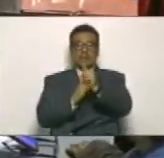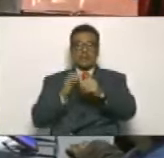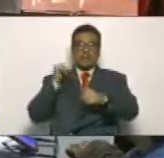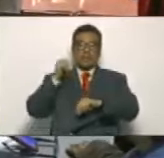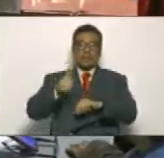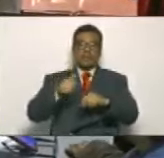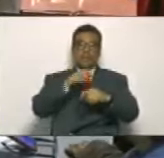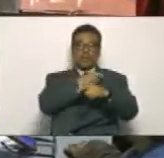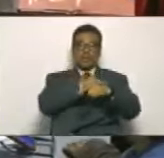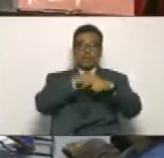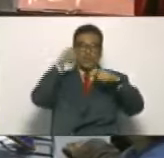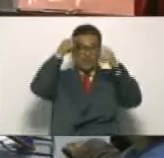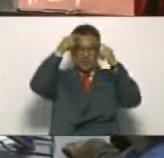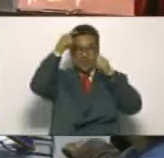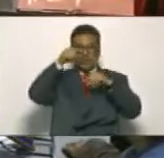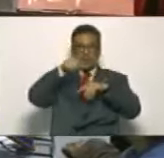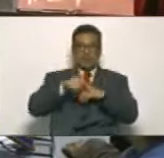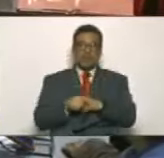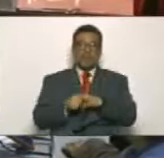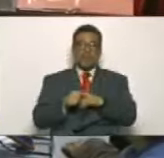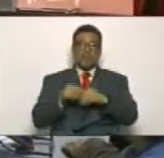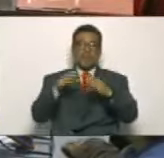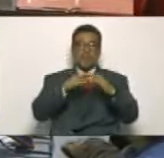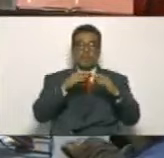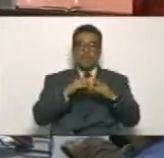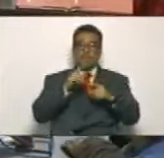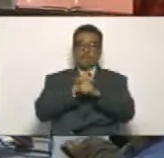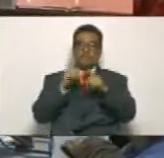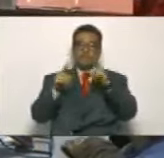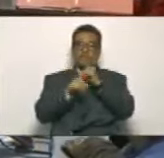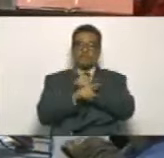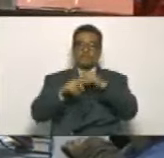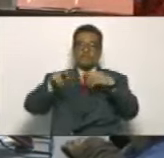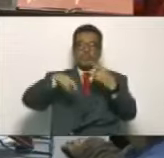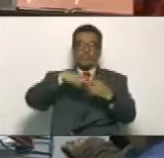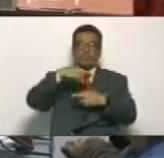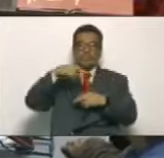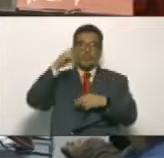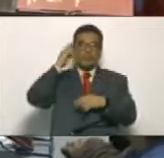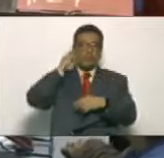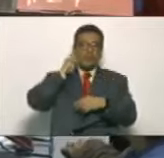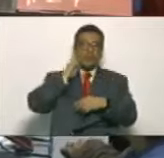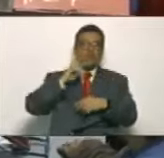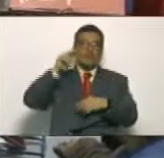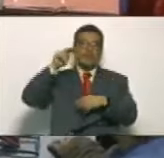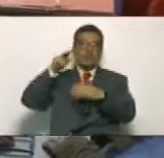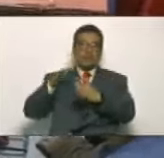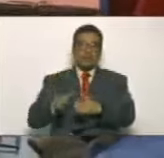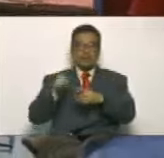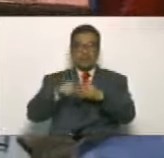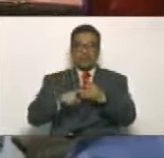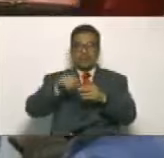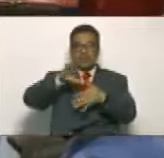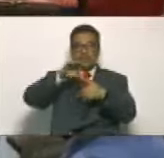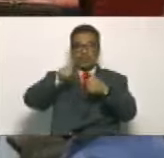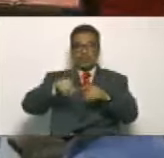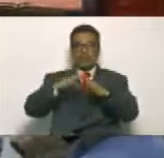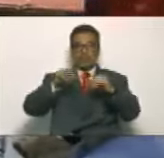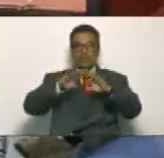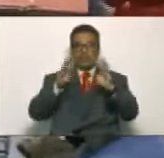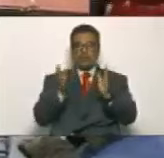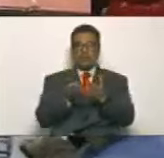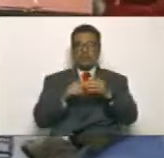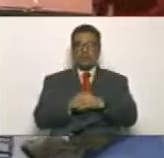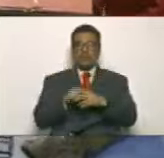eterno Hugo Chávez, dejando un legado transformador para la República Bolivariana de Venezuela, América Latina y el mundo